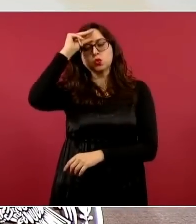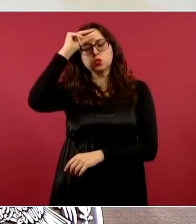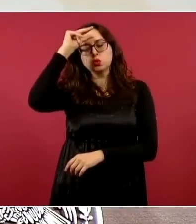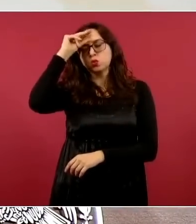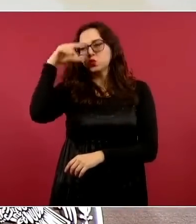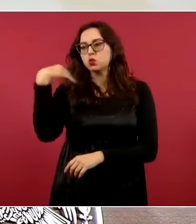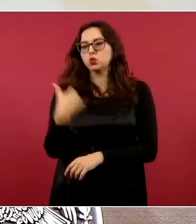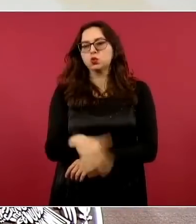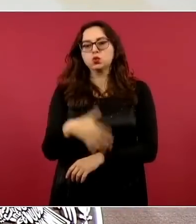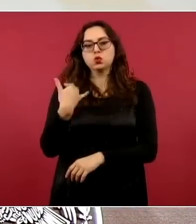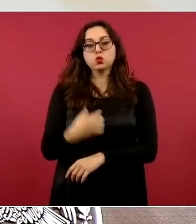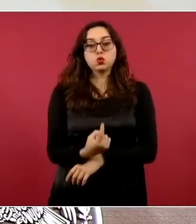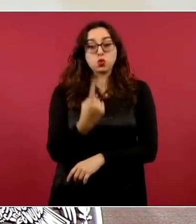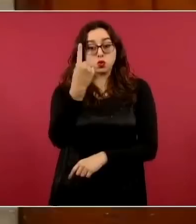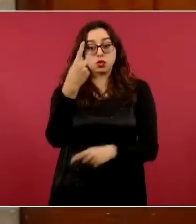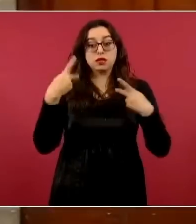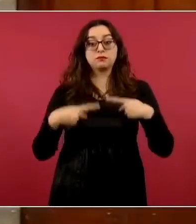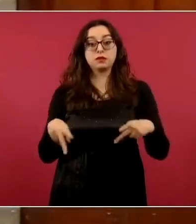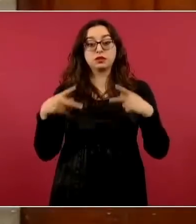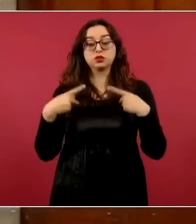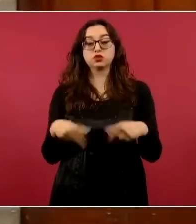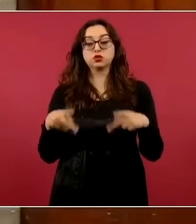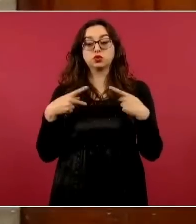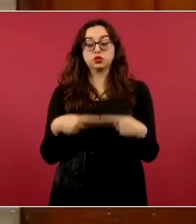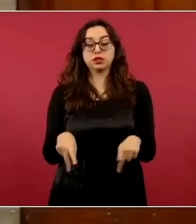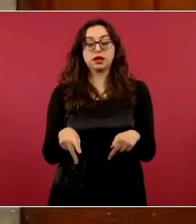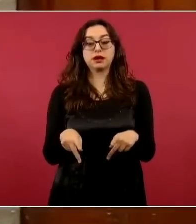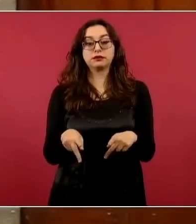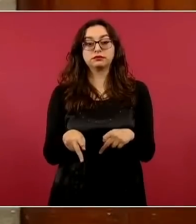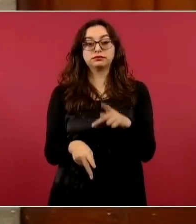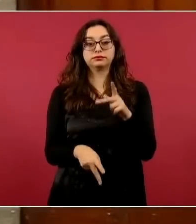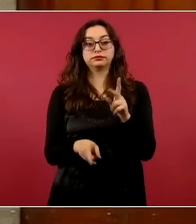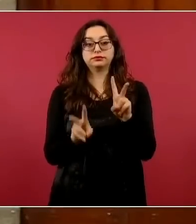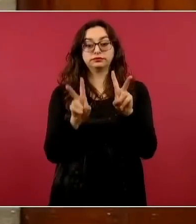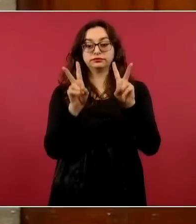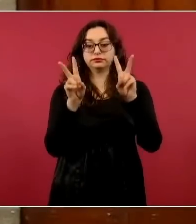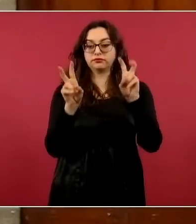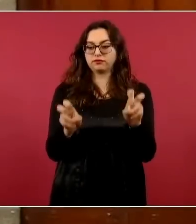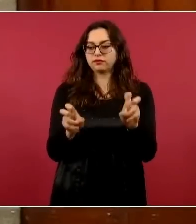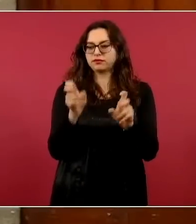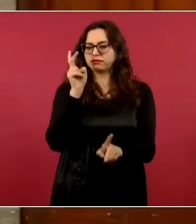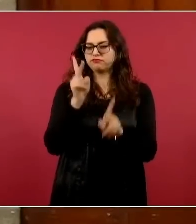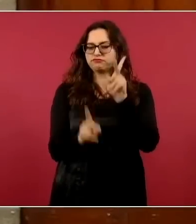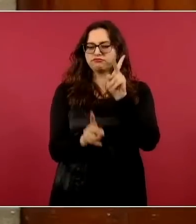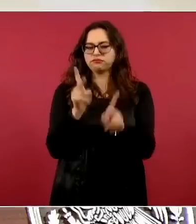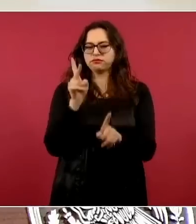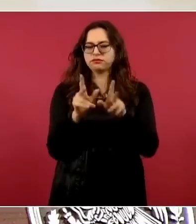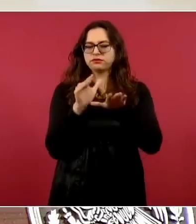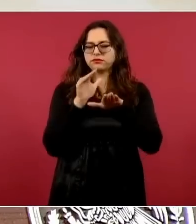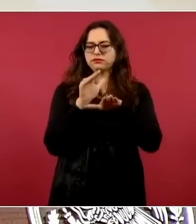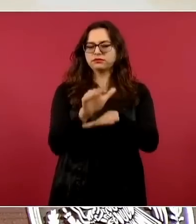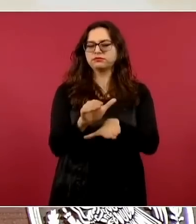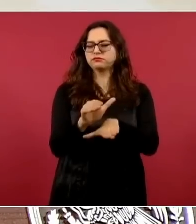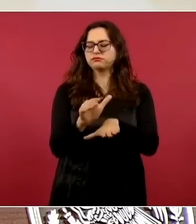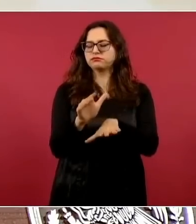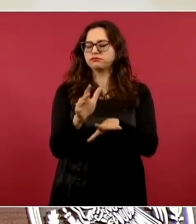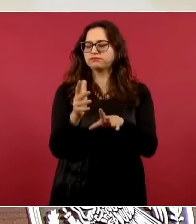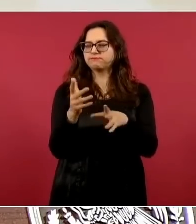habla de que existen, no sé, 20, 40